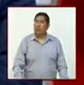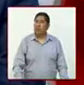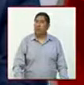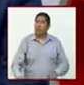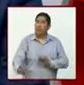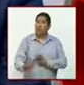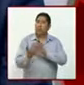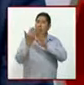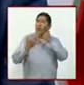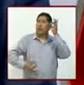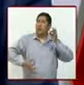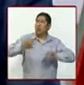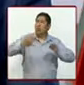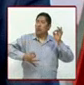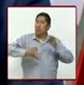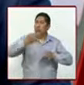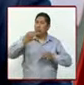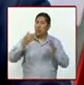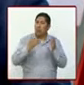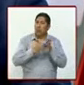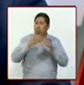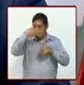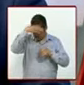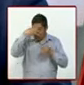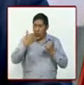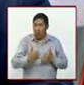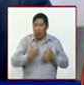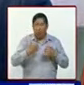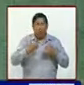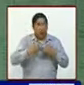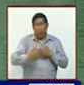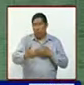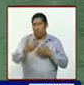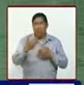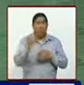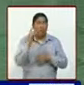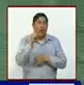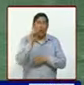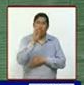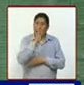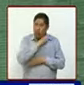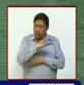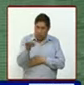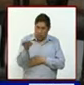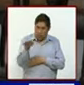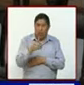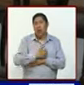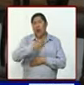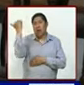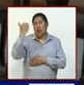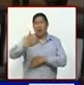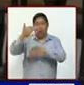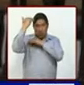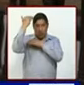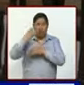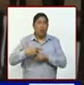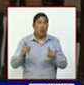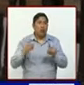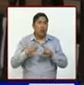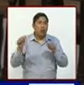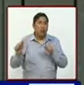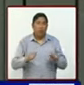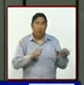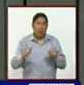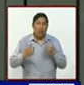La audiencia de juicio oral debía instalarse hoy lunes 11 de marzo a las 13 horas con 30 minutos en Santa Cruz. Sin embargo, el